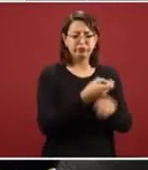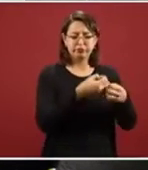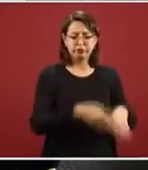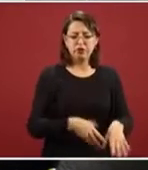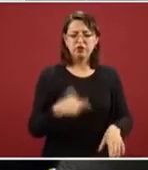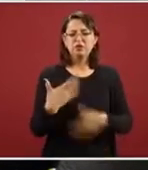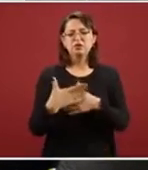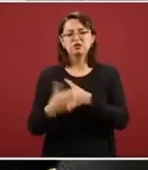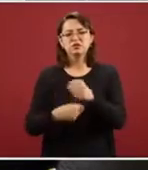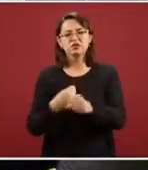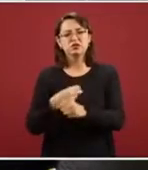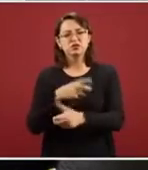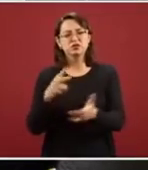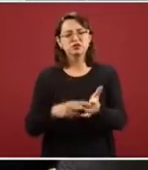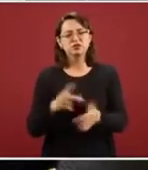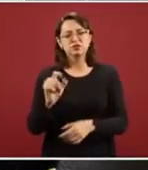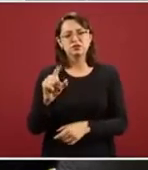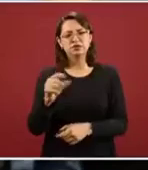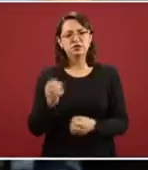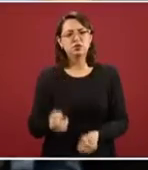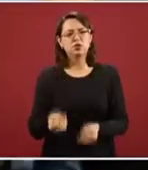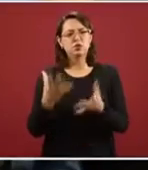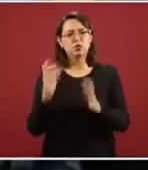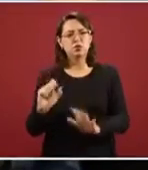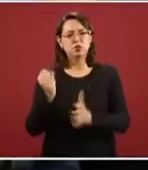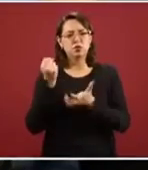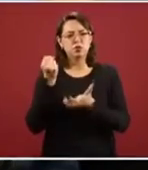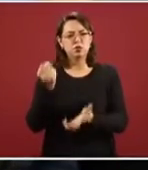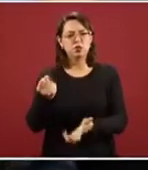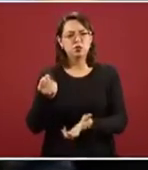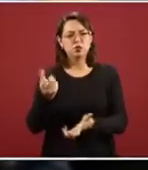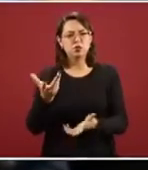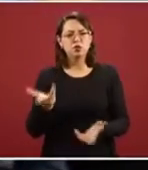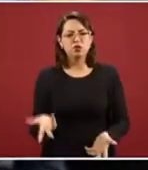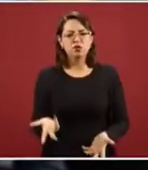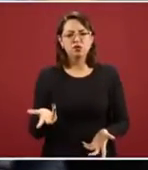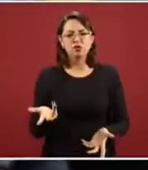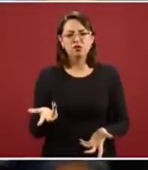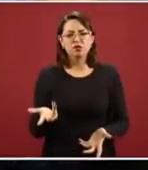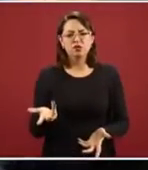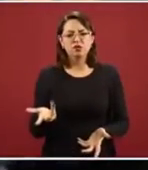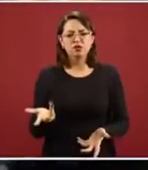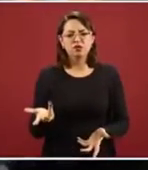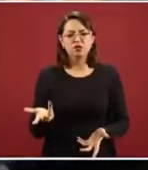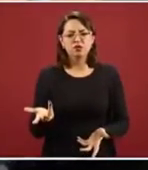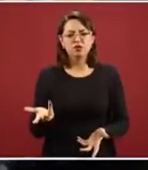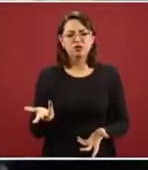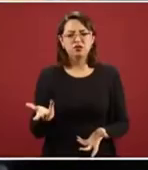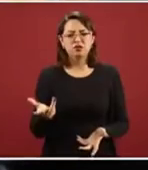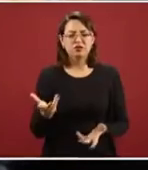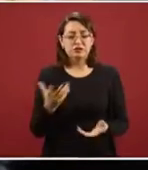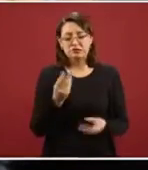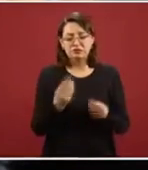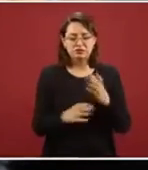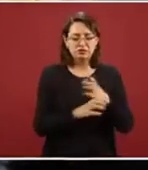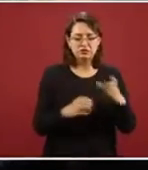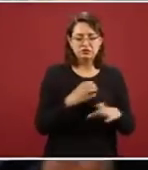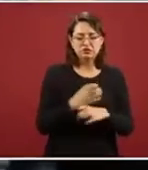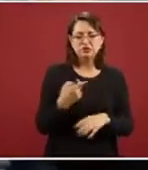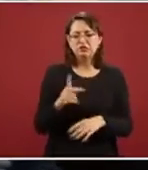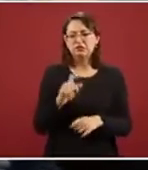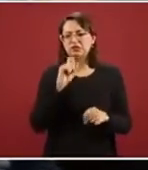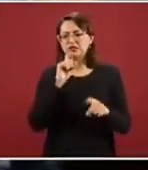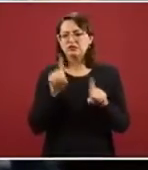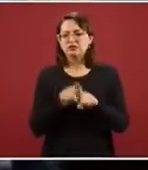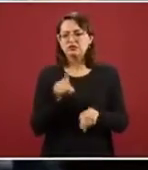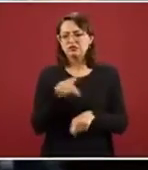para el próximo año 2020? Y si están, bueno, son muchas cosas, pero si están en, ustedes también interviniendo en colaboración,